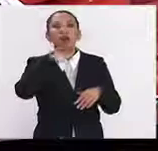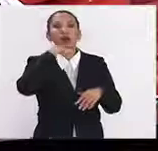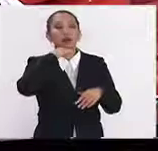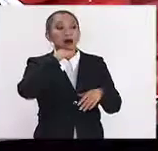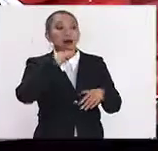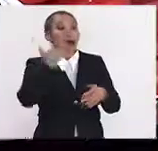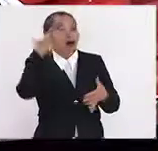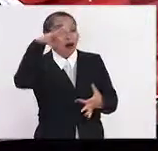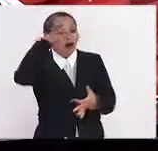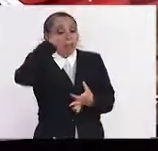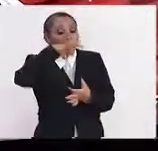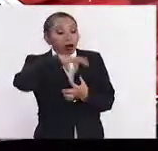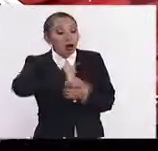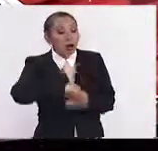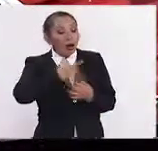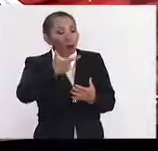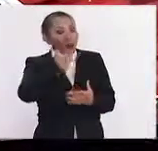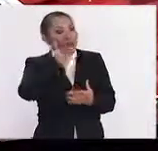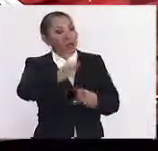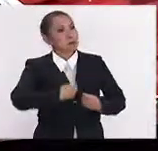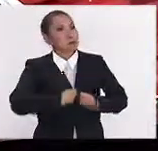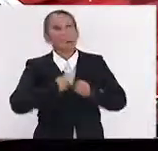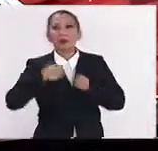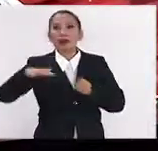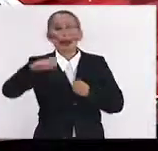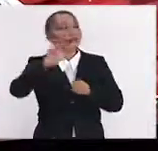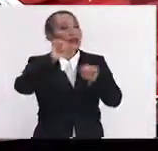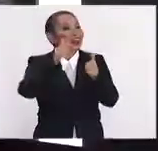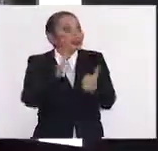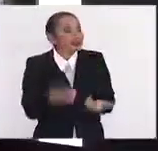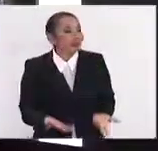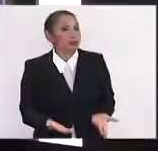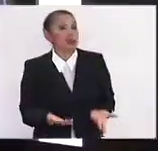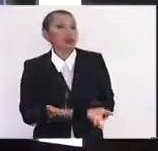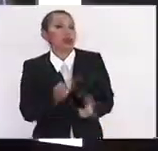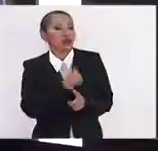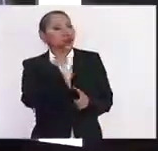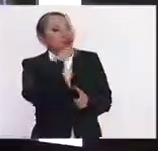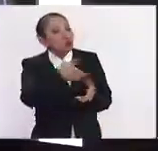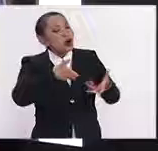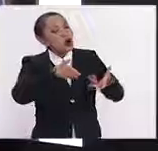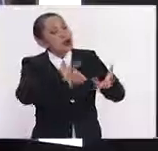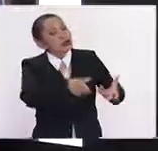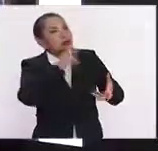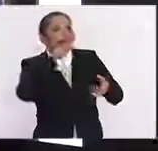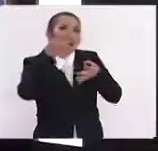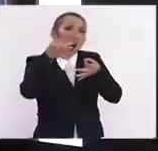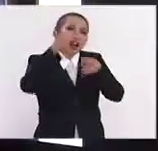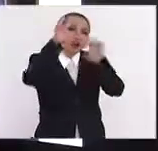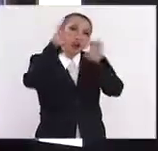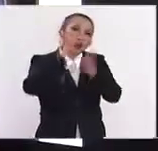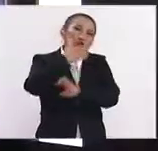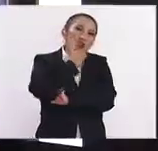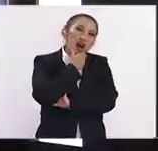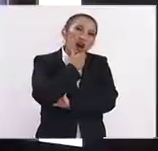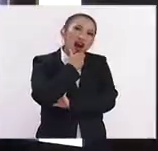nos hace digerible el vivir en este mundo es el arte. Entonces tú vas por la calle y de repente ves una